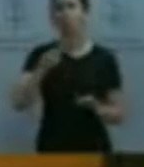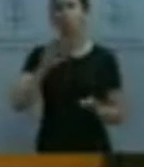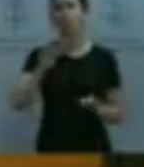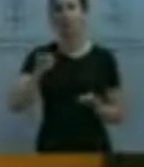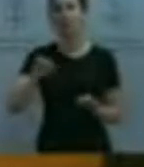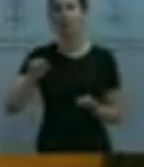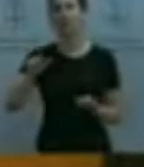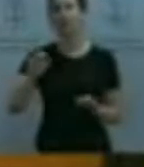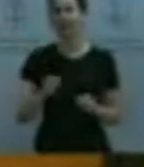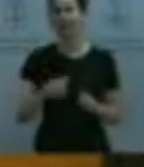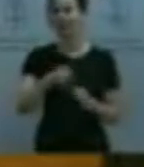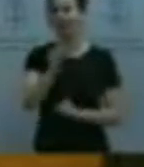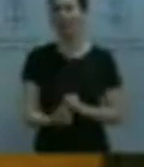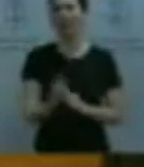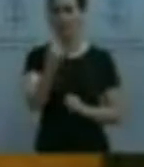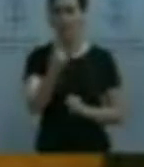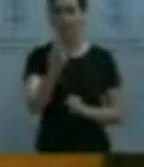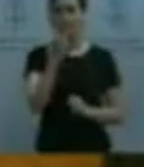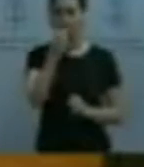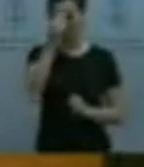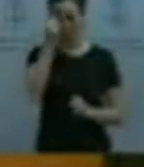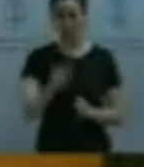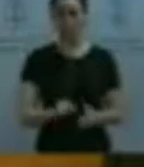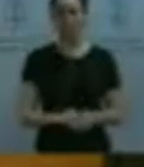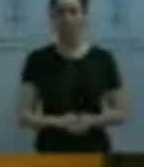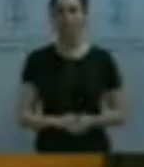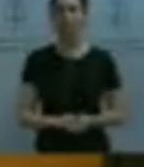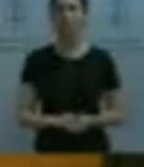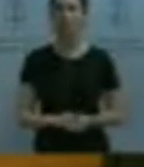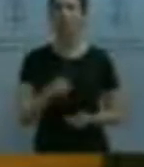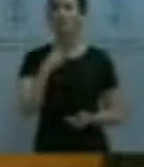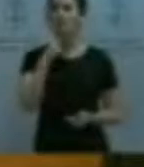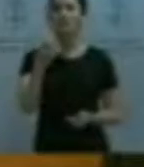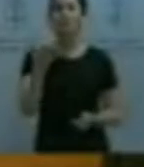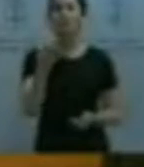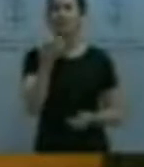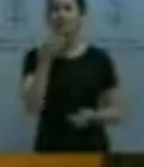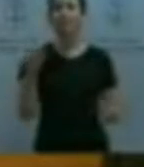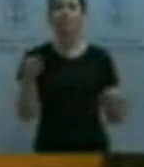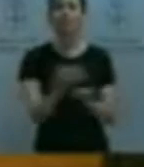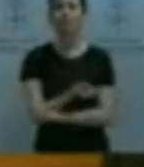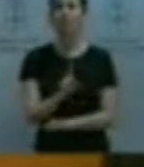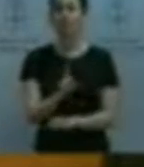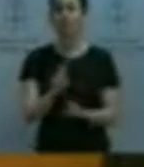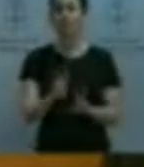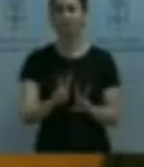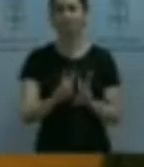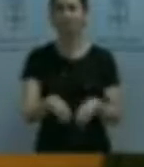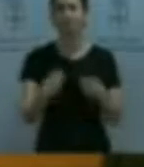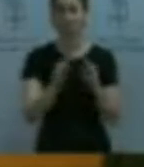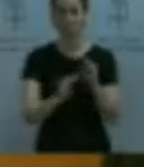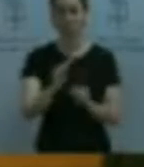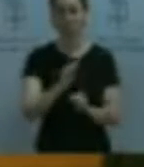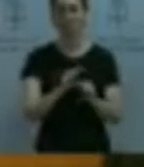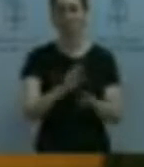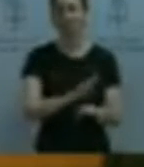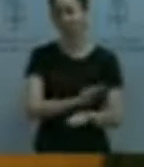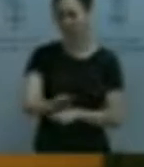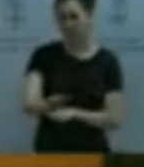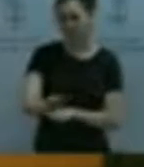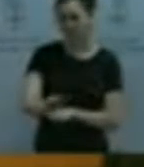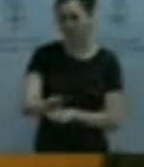¿no? Quiero decir con esto que, si no me equivoco, esta modificación, señor consejero, está destinada a amortización de deuda, si no me